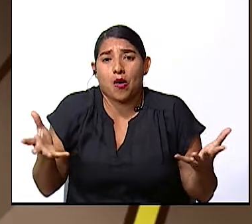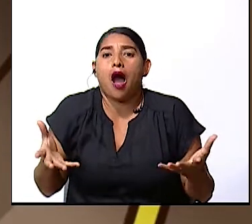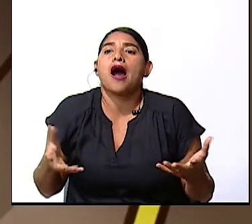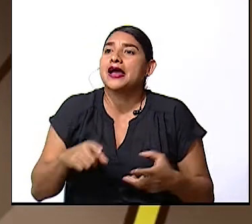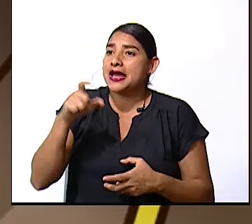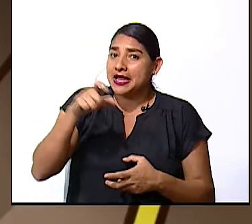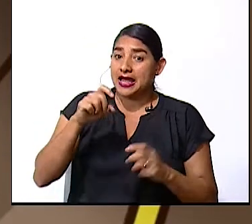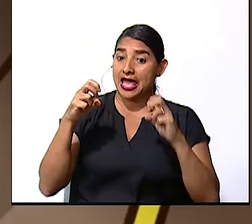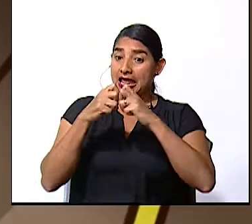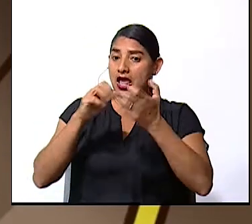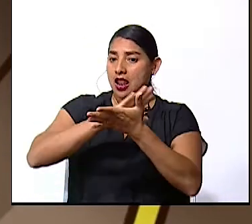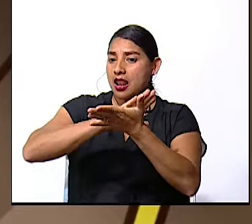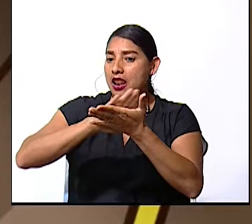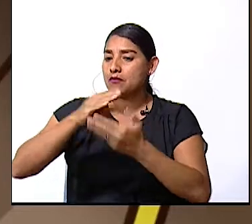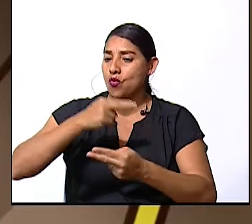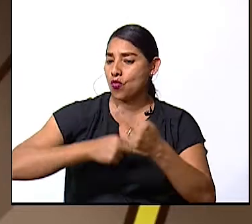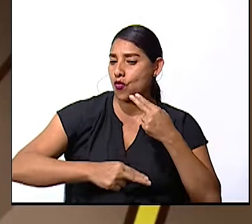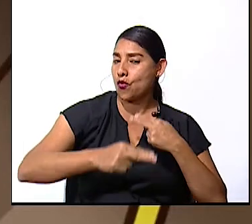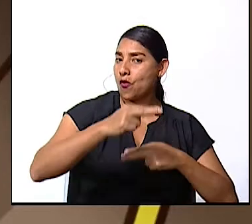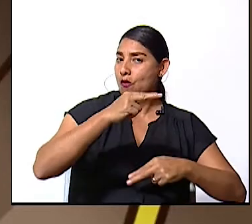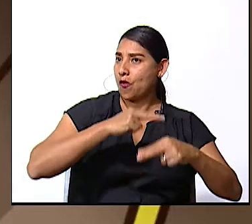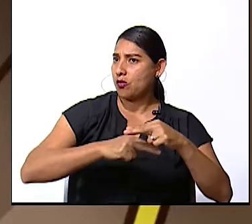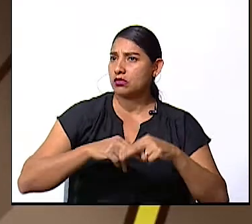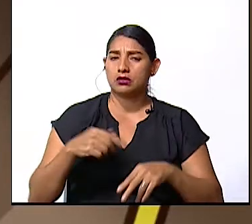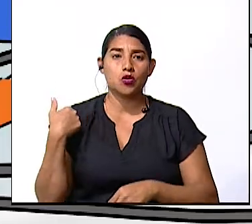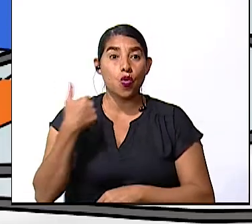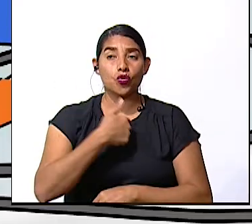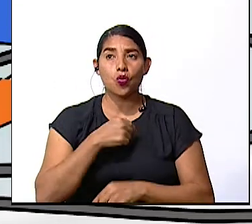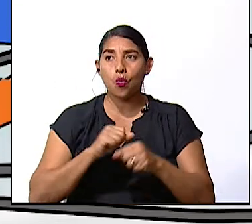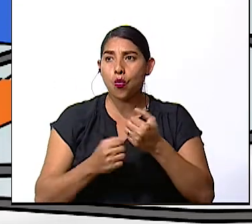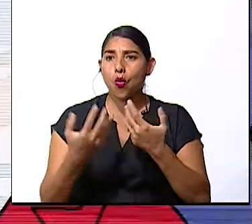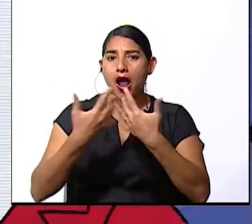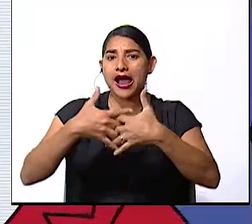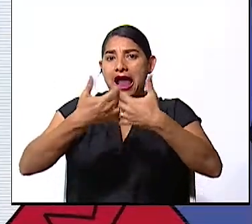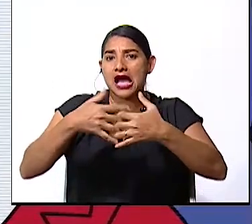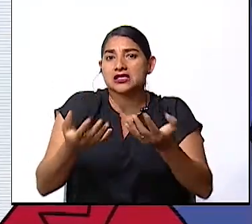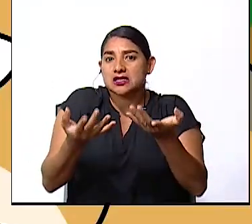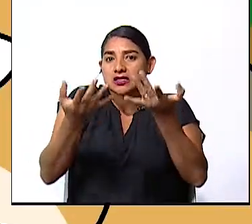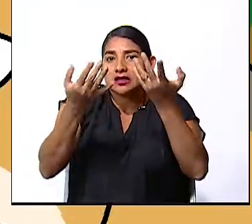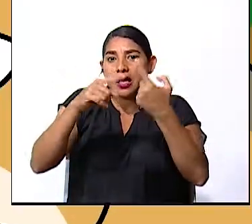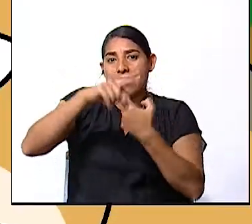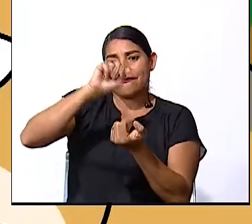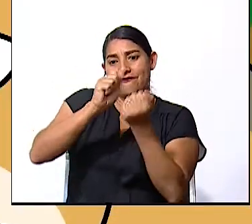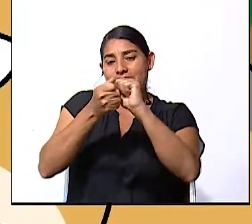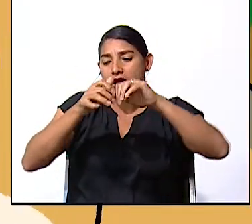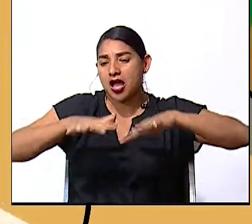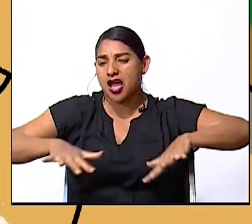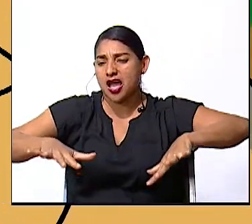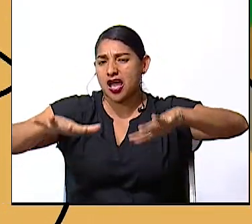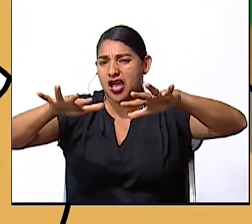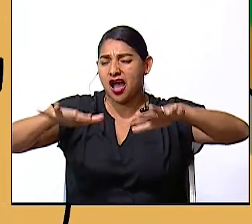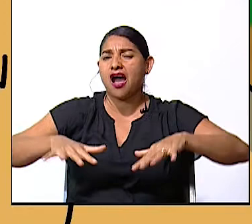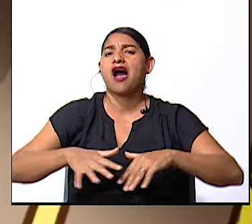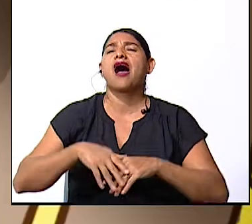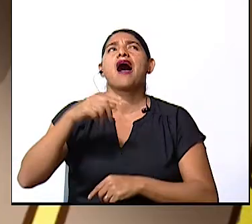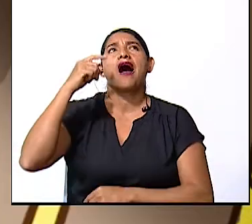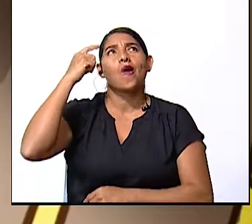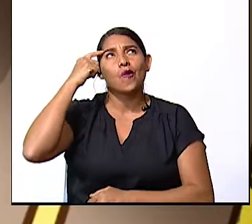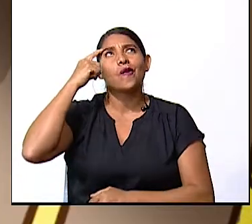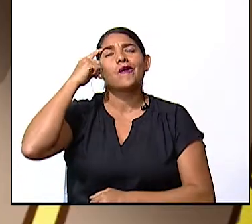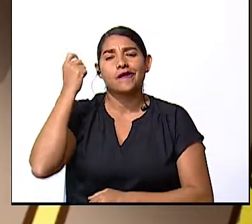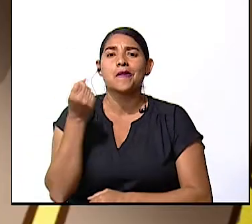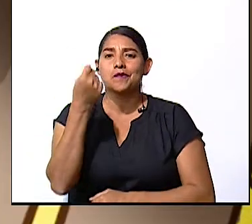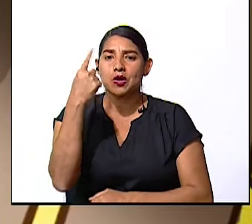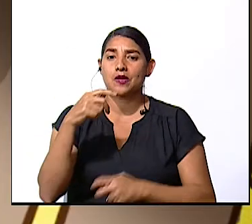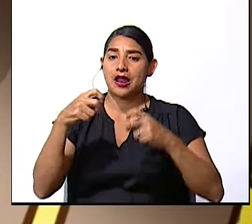Ocupando energías limpias y renovables. Las que no emiten gases. ¿Efecto? Invernadero. Como